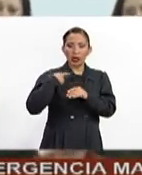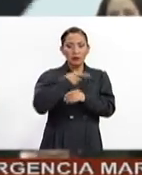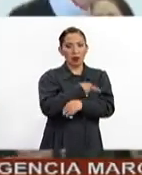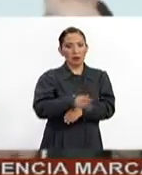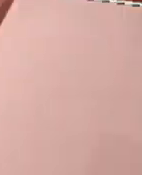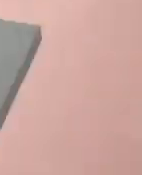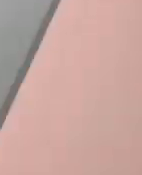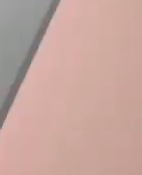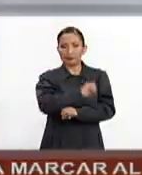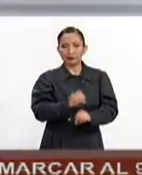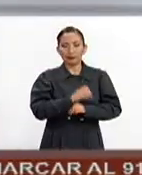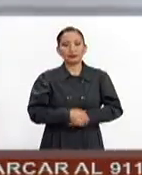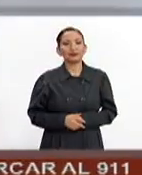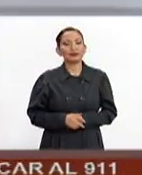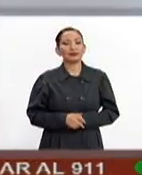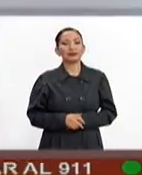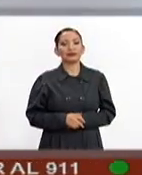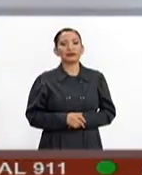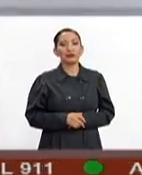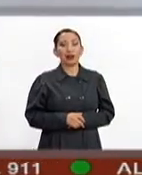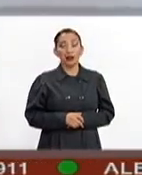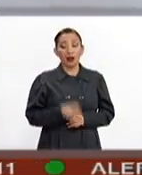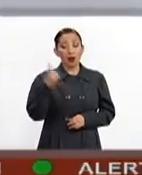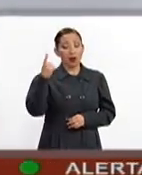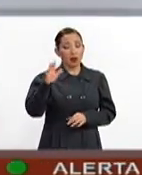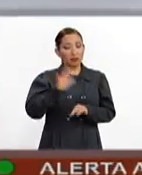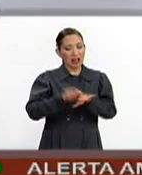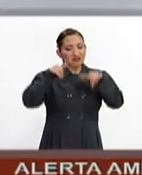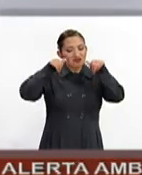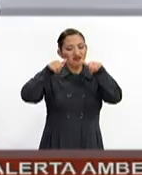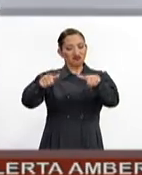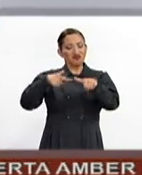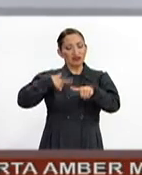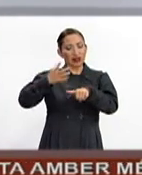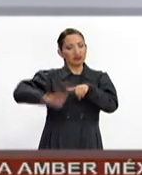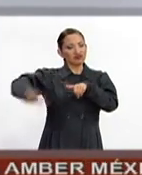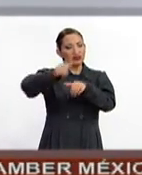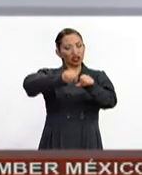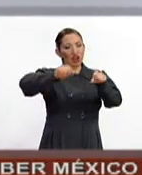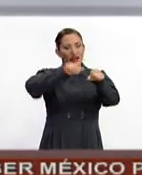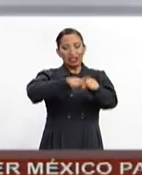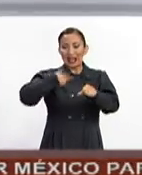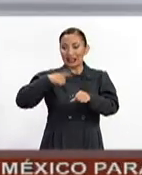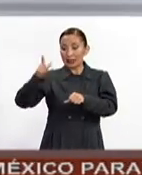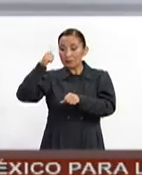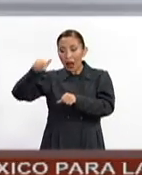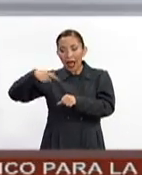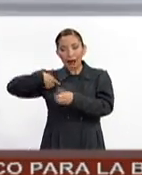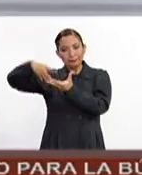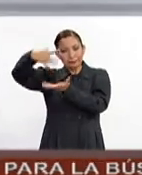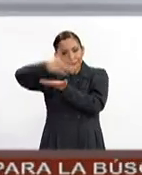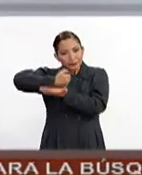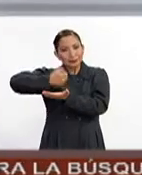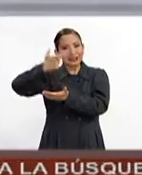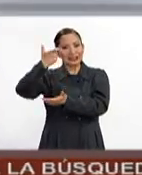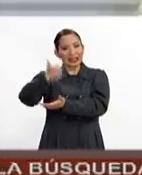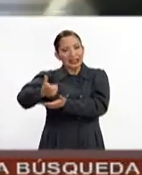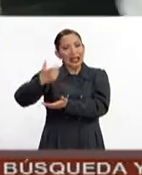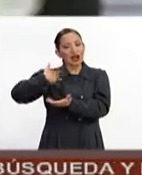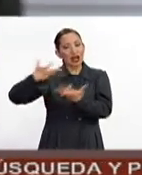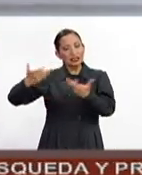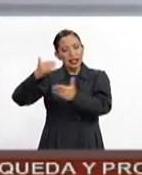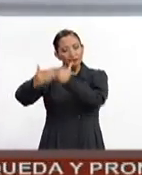pobreza. Que la principal política social y la principal política económica para